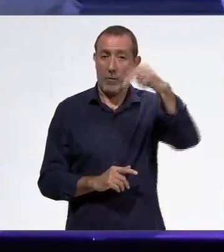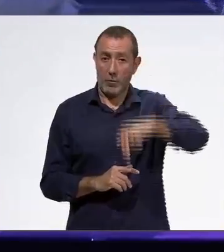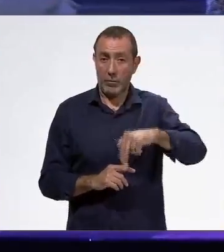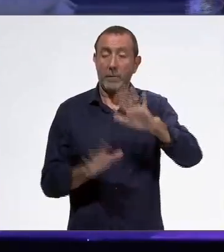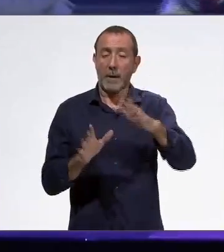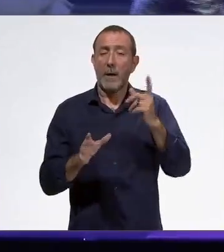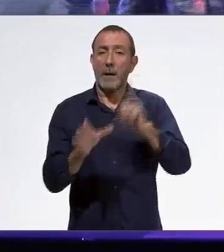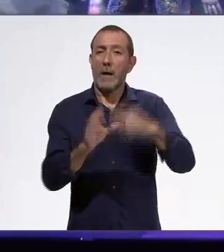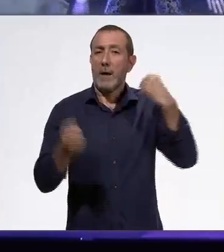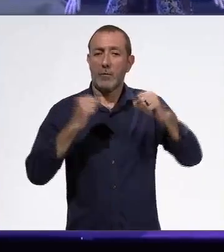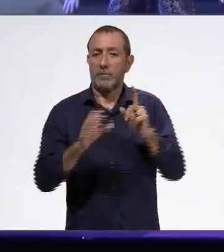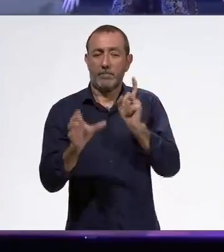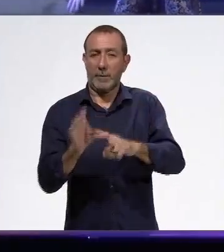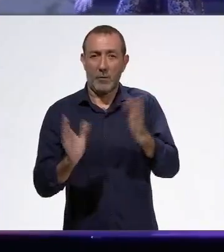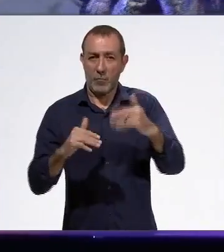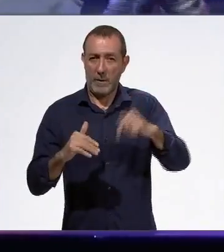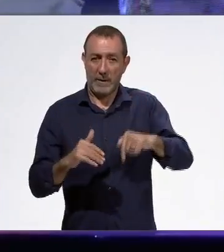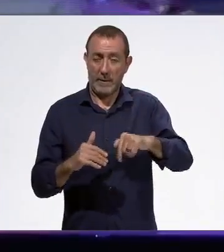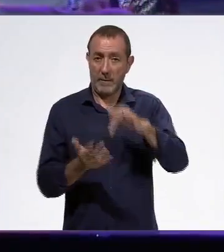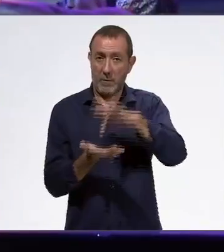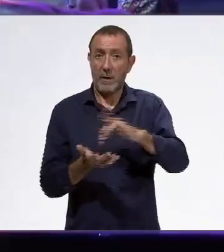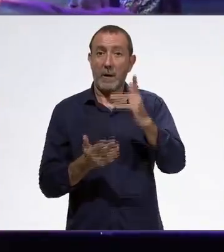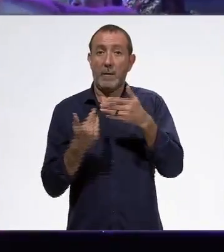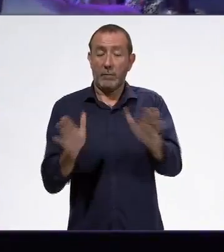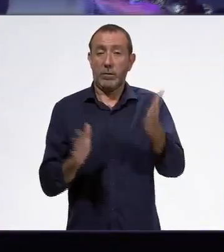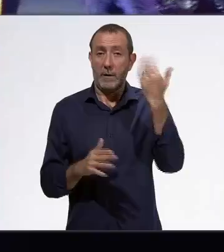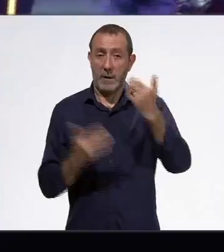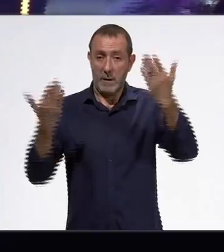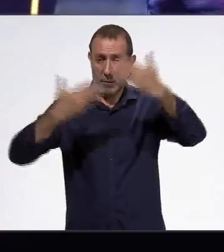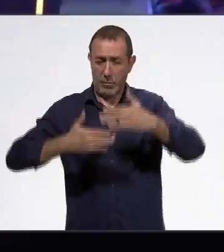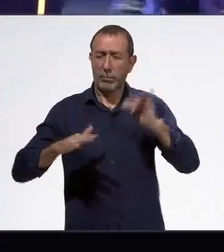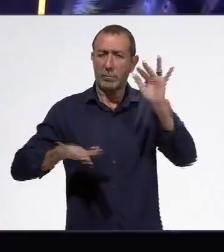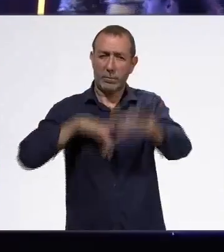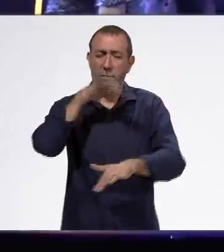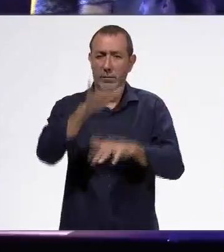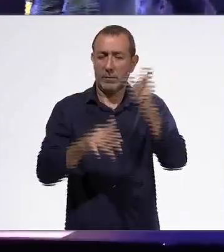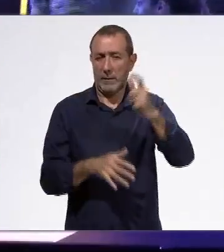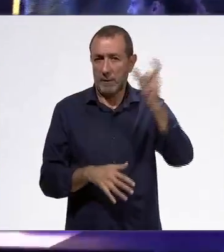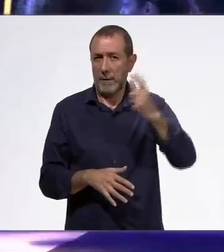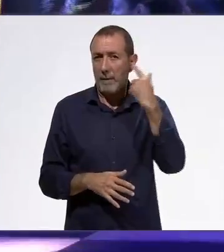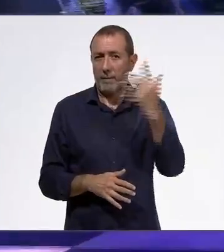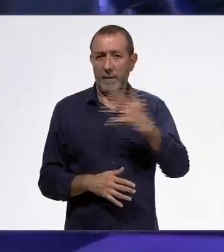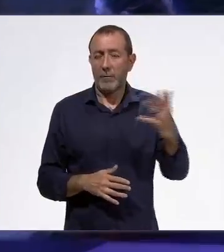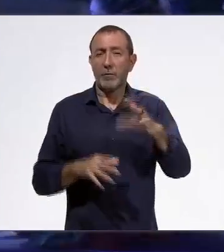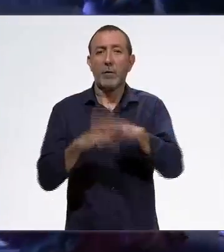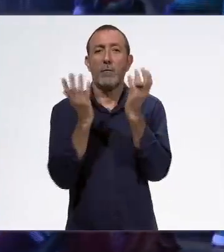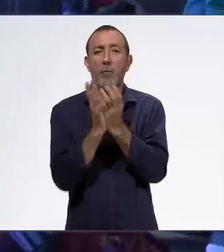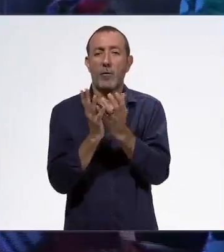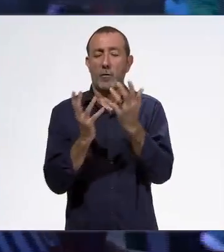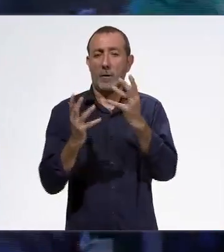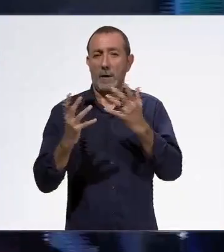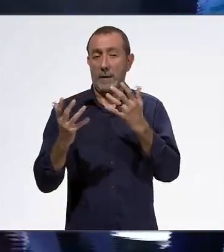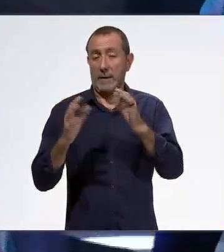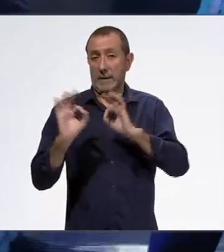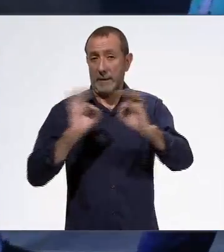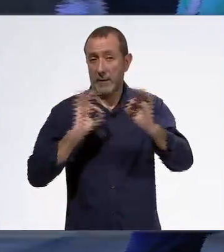forma parte del elenco de actores el estreno fue anoche y a él acudieron multitud de rostros conocidos del mundo del